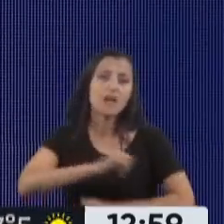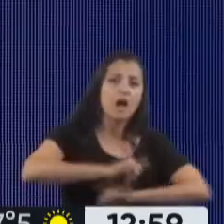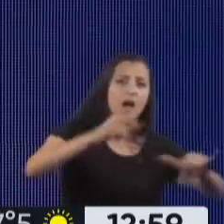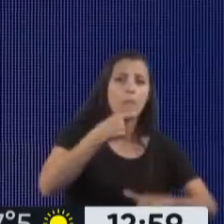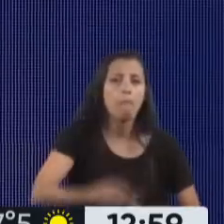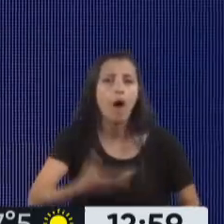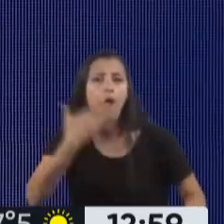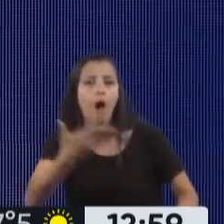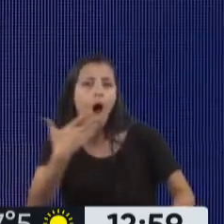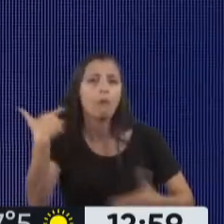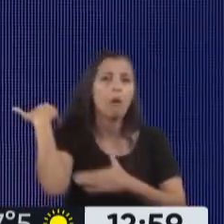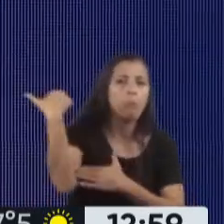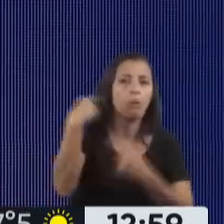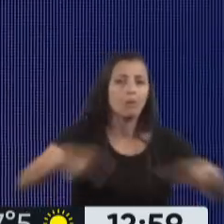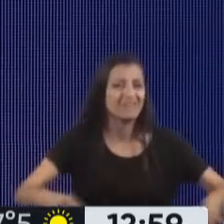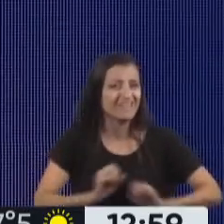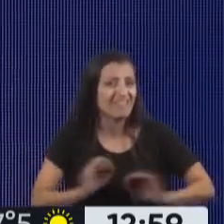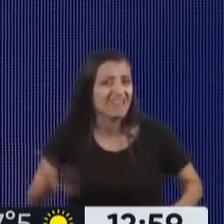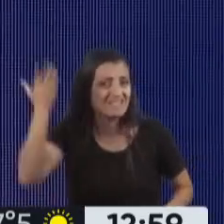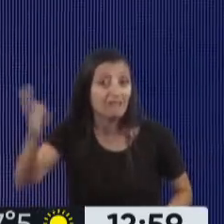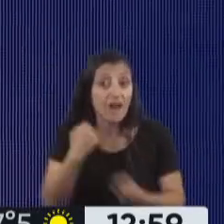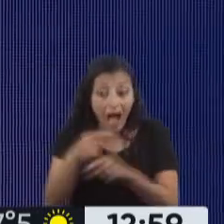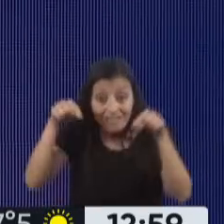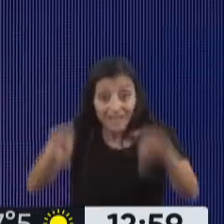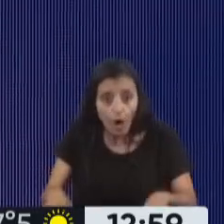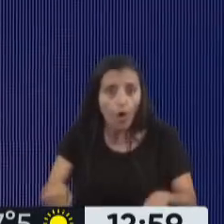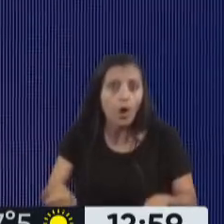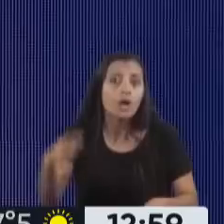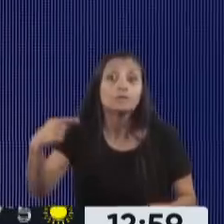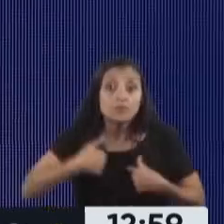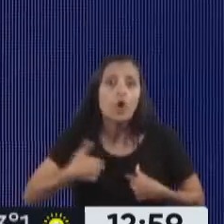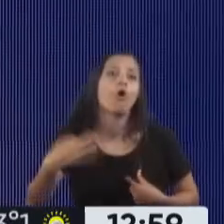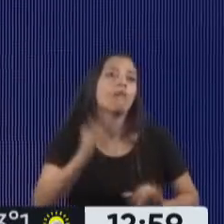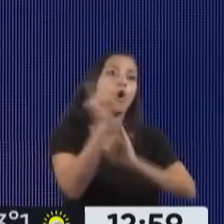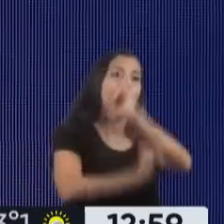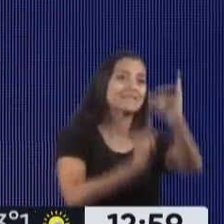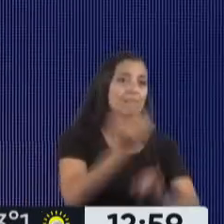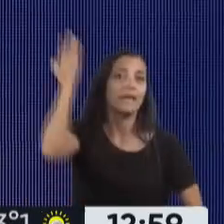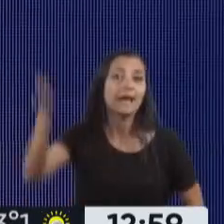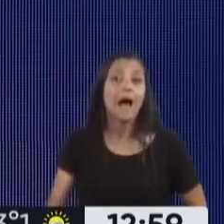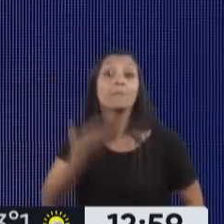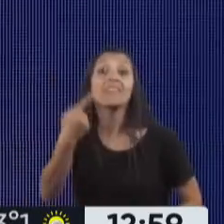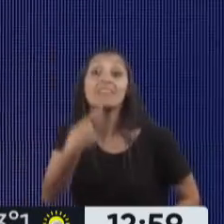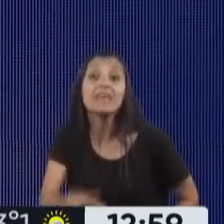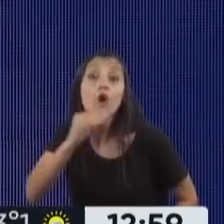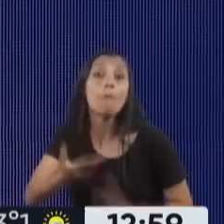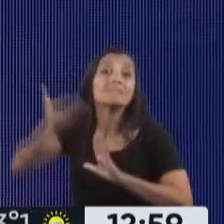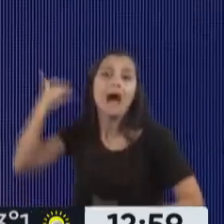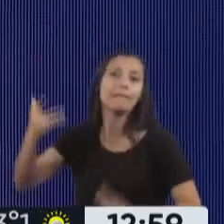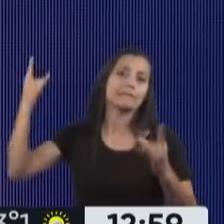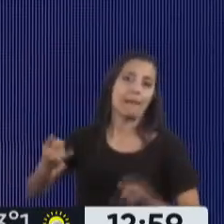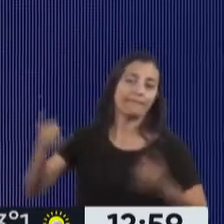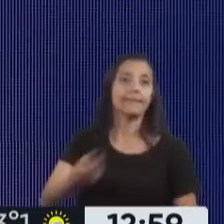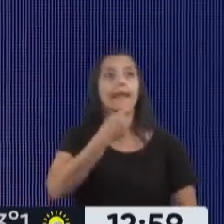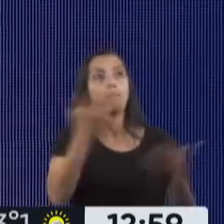de aberraciones, que es hasta el día de hoy que tengo que seguir explicando que son mentiras, como por